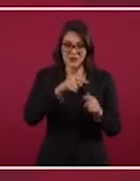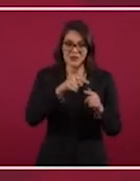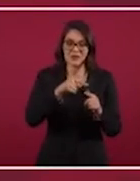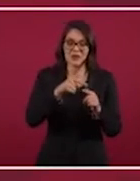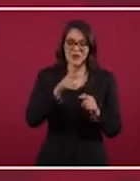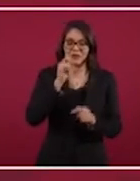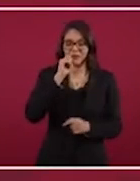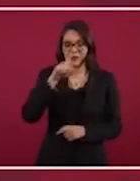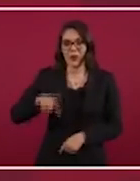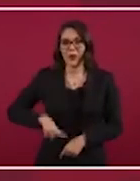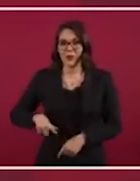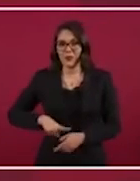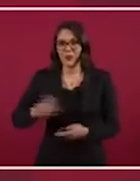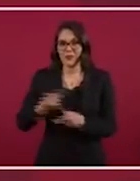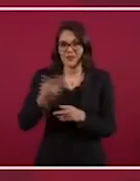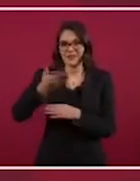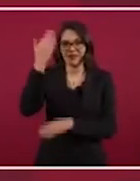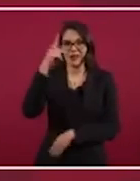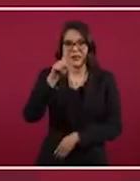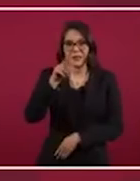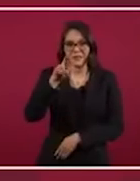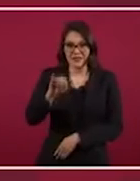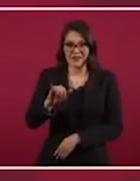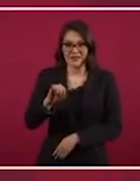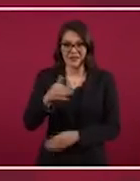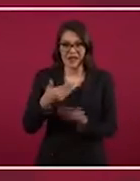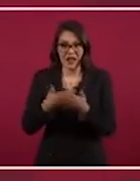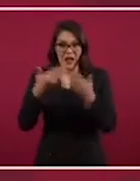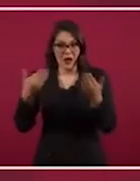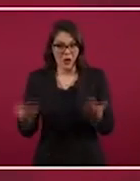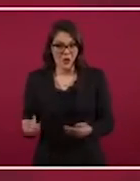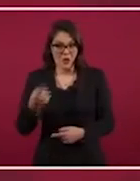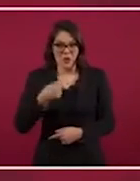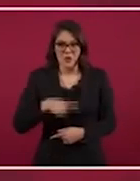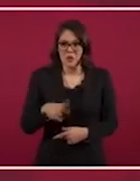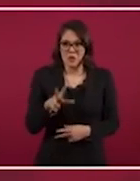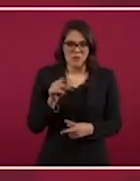hasta ahora, y no tienen por qué